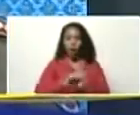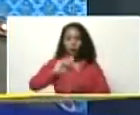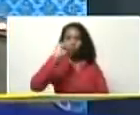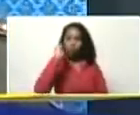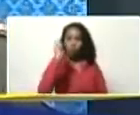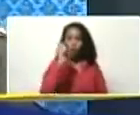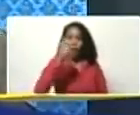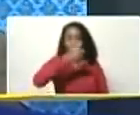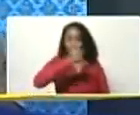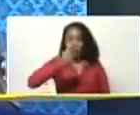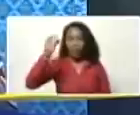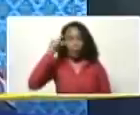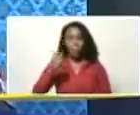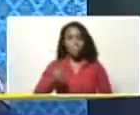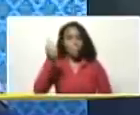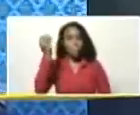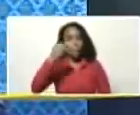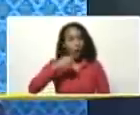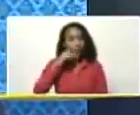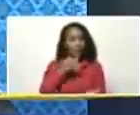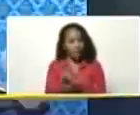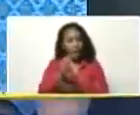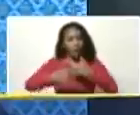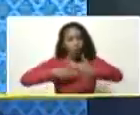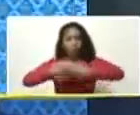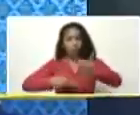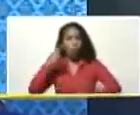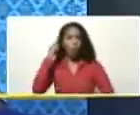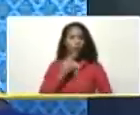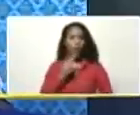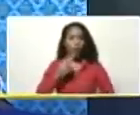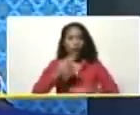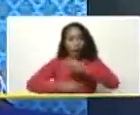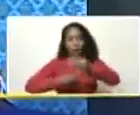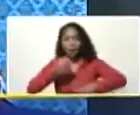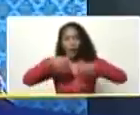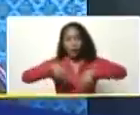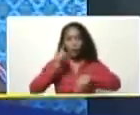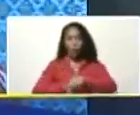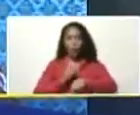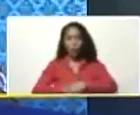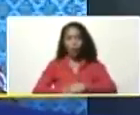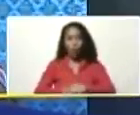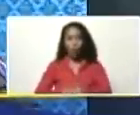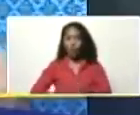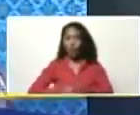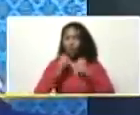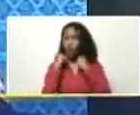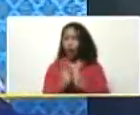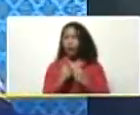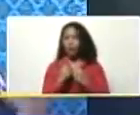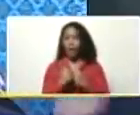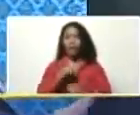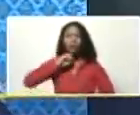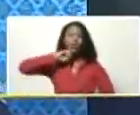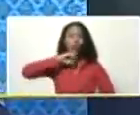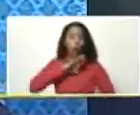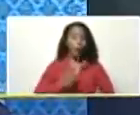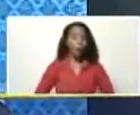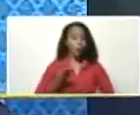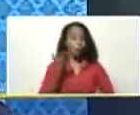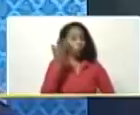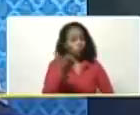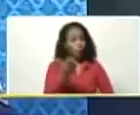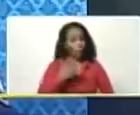y cada día más leales a la Revolución Bolivariana, liderizada en estos momentos críticos, históricos, por usted,